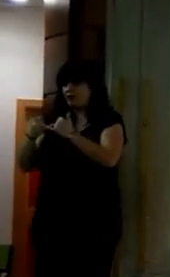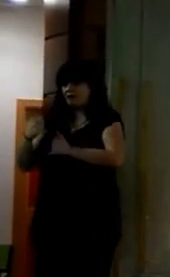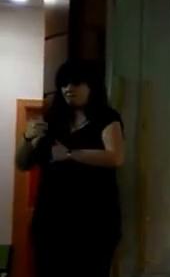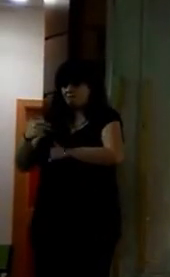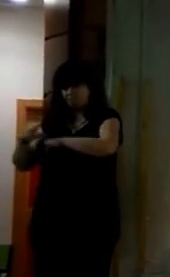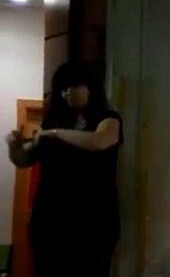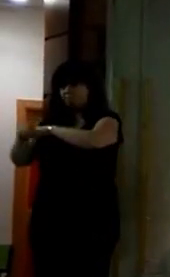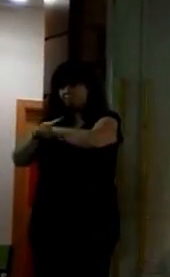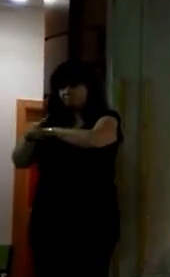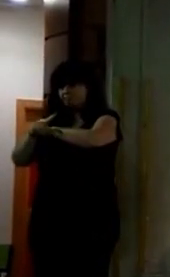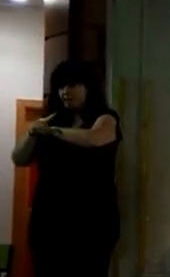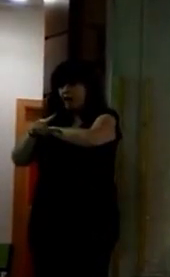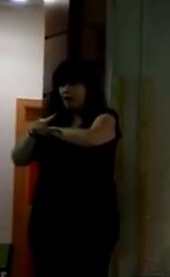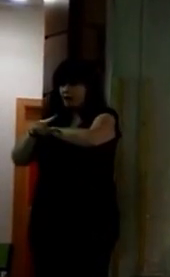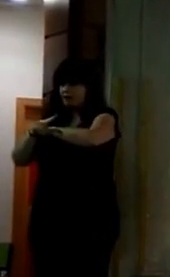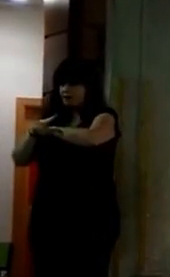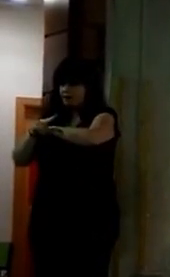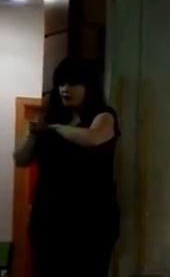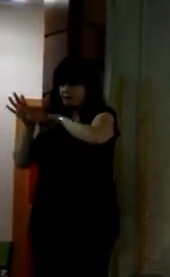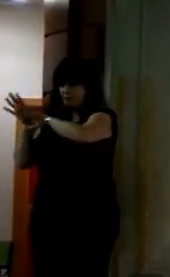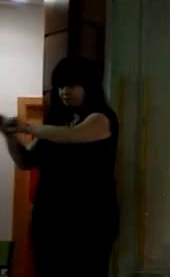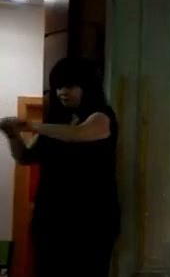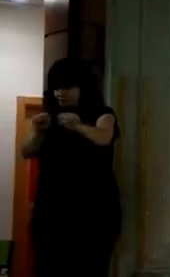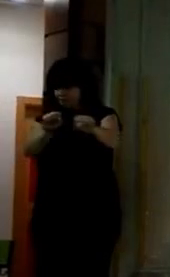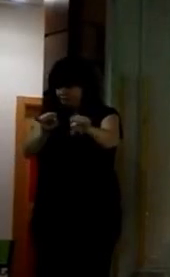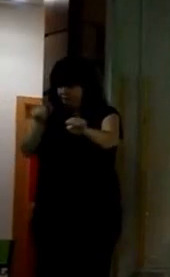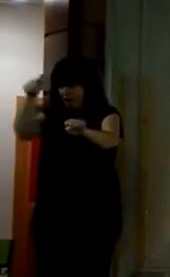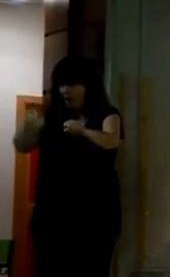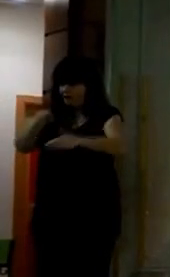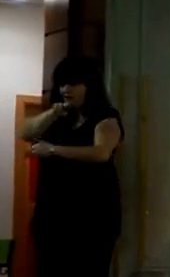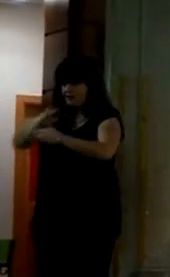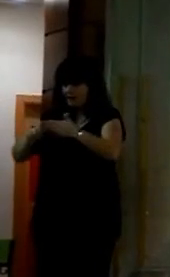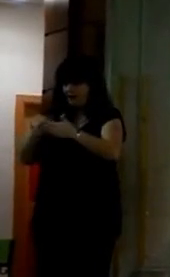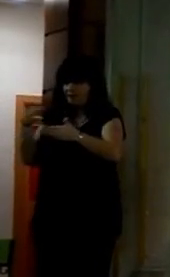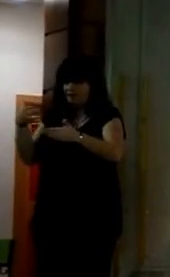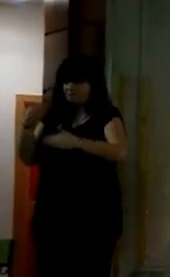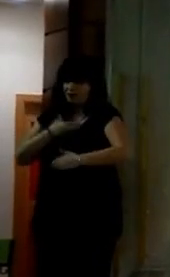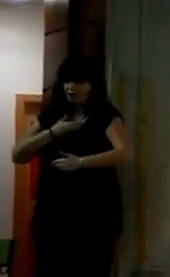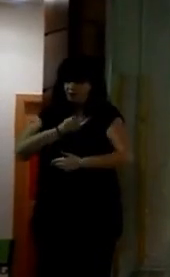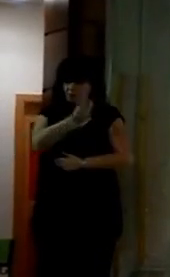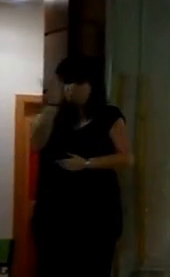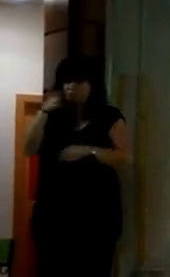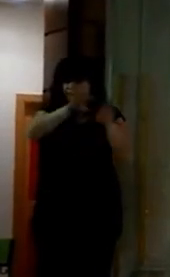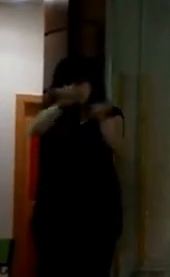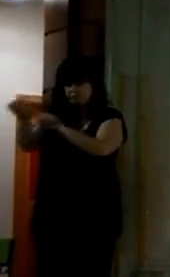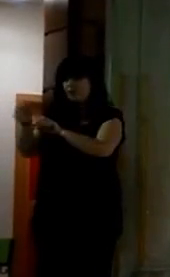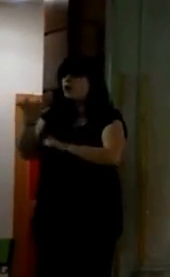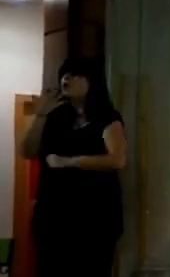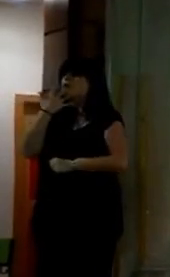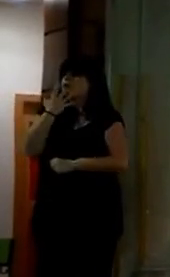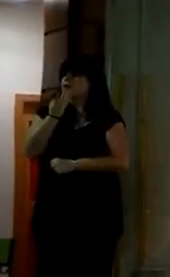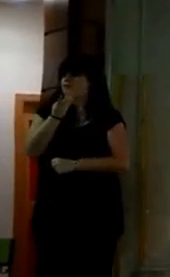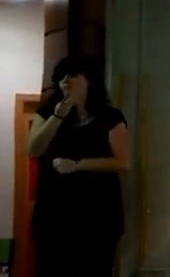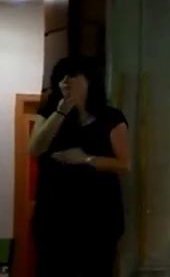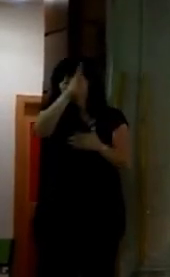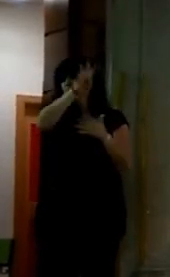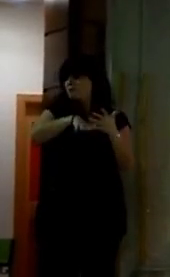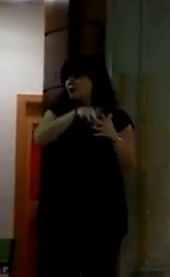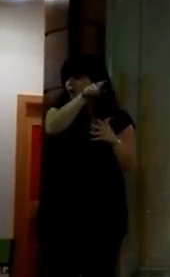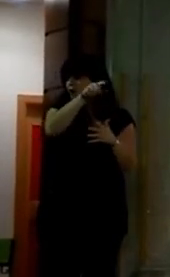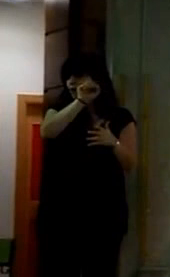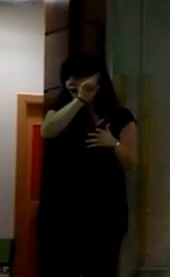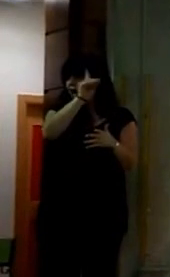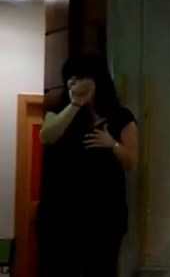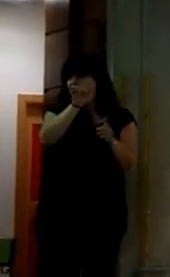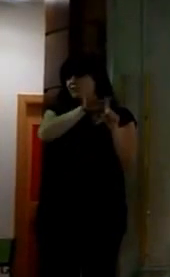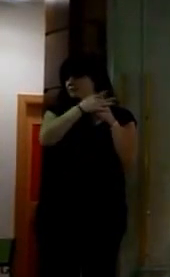de cidades moi importantes de Galicia e que entraron con forza no resto dos concellos, a de Ada Colau e do resto de